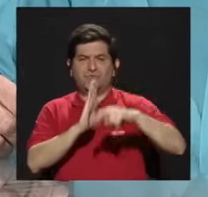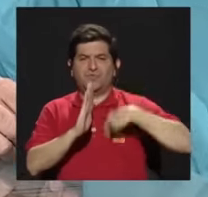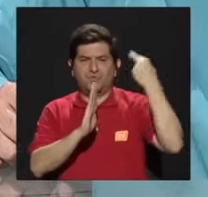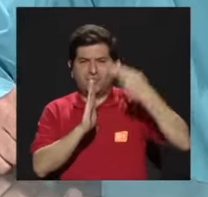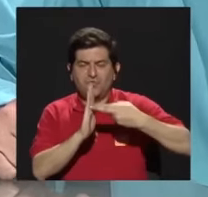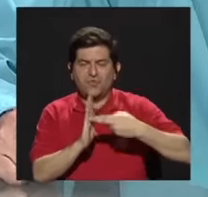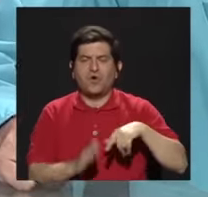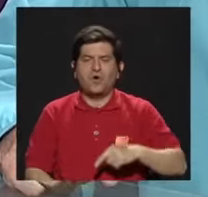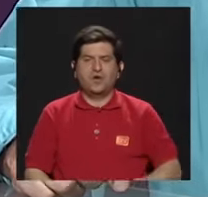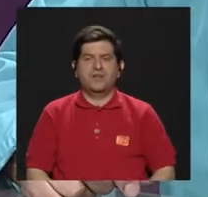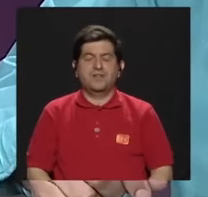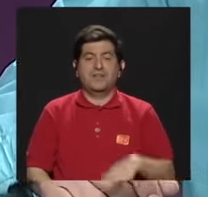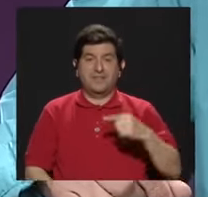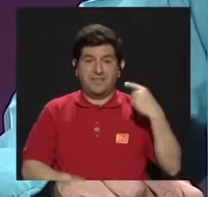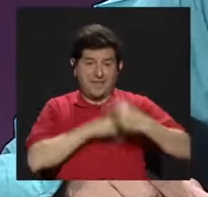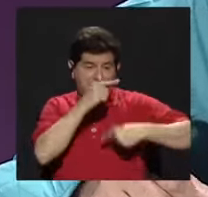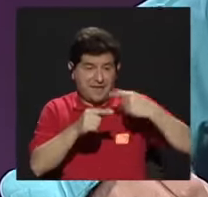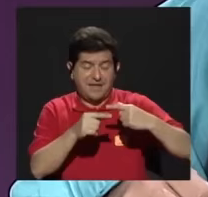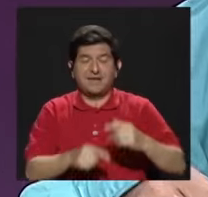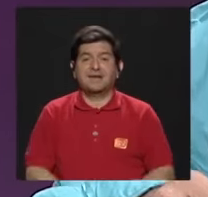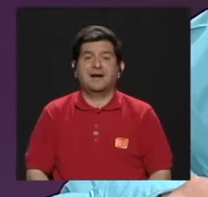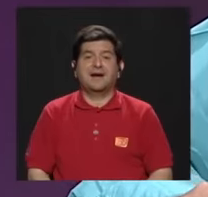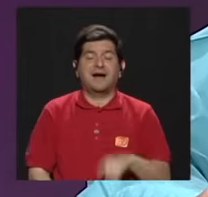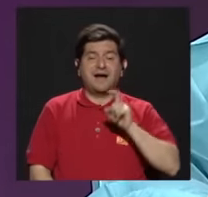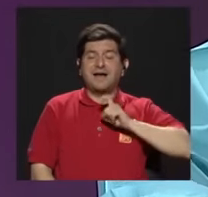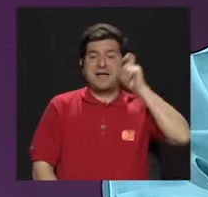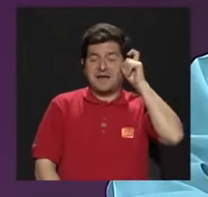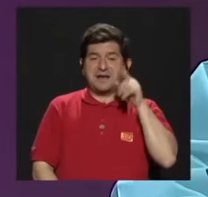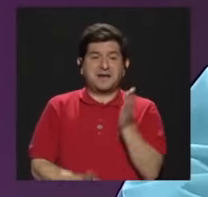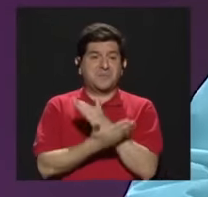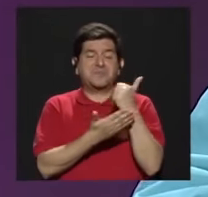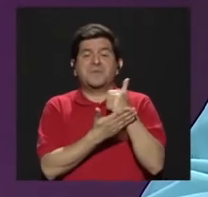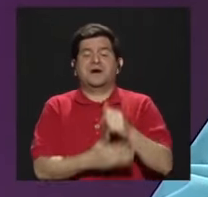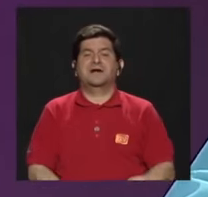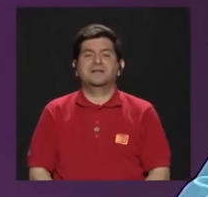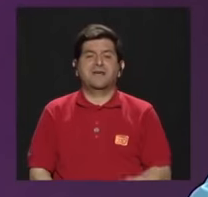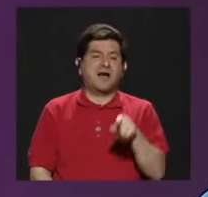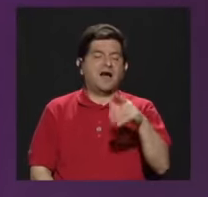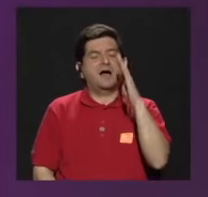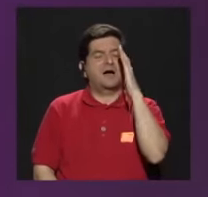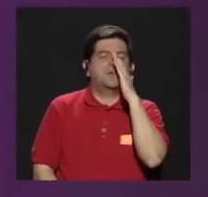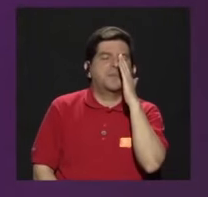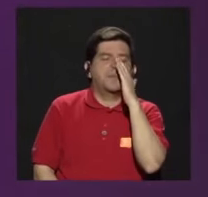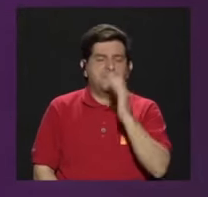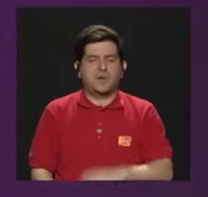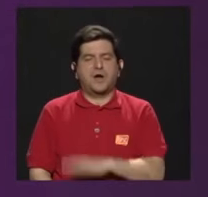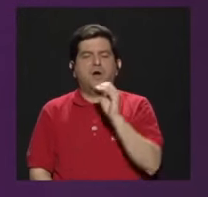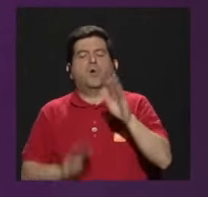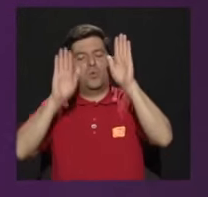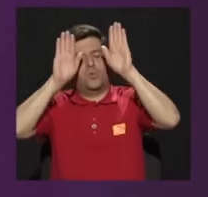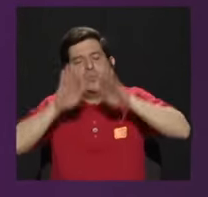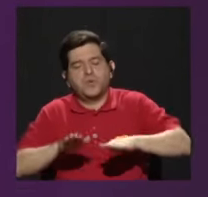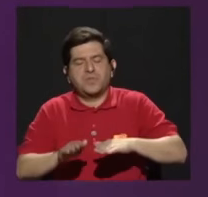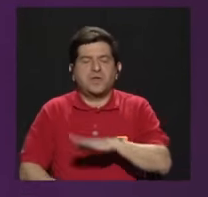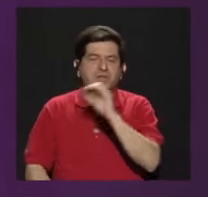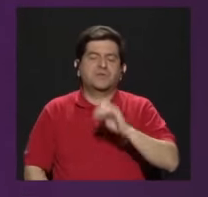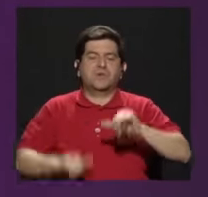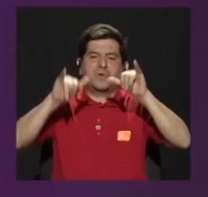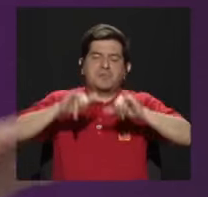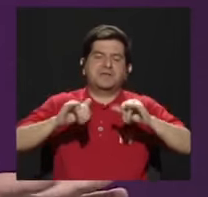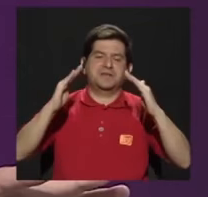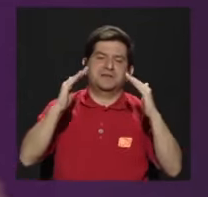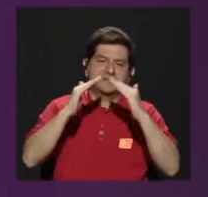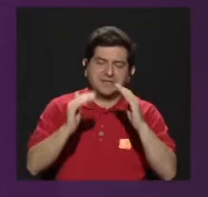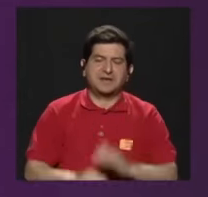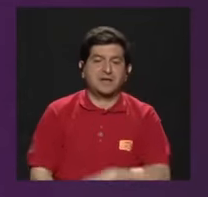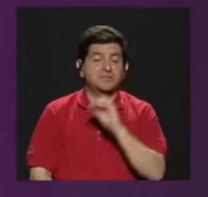es parte de esto, ¿verdad? Entonces, ¿qué se espera de una niña? Que sea mamá, que sea sumisa, que esté en la casa, que si estudia